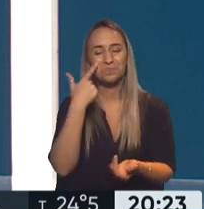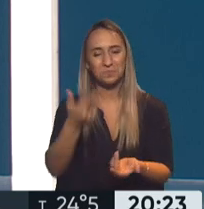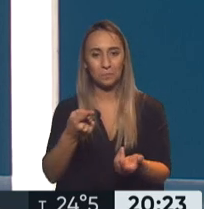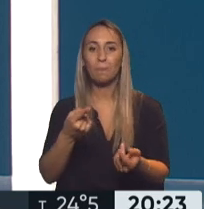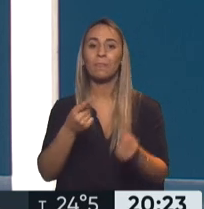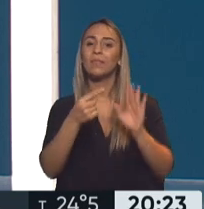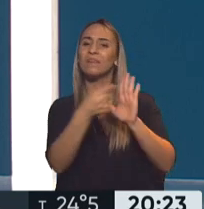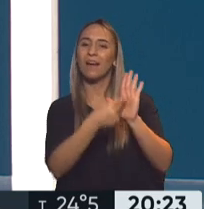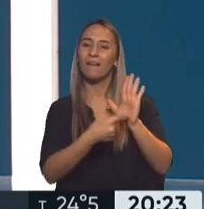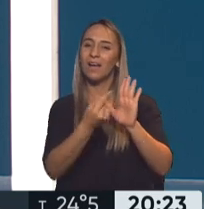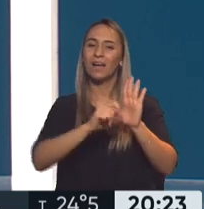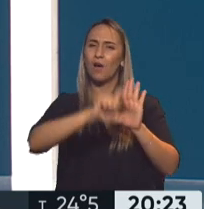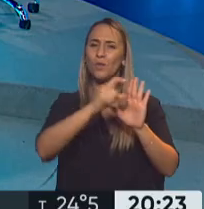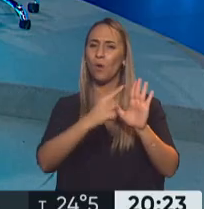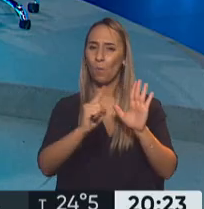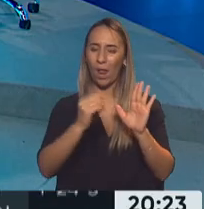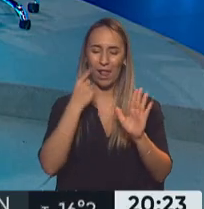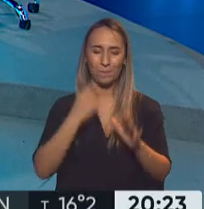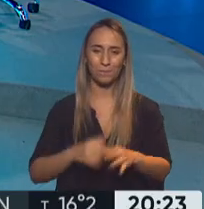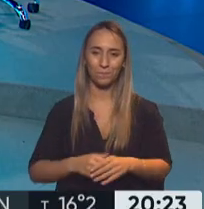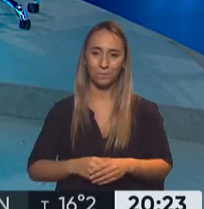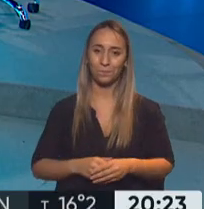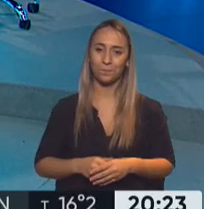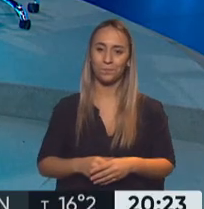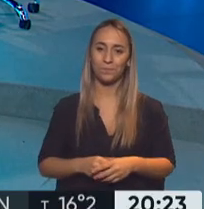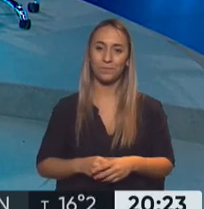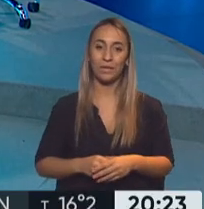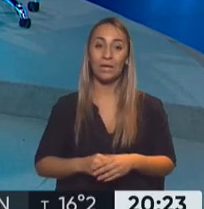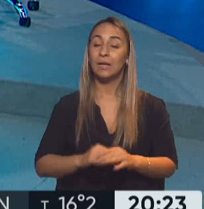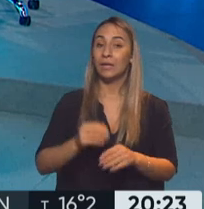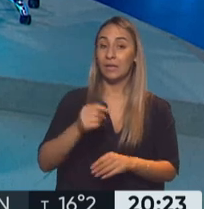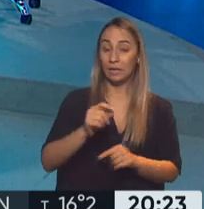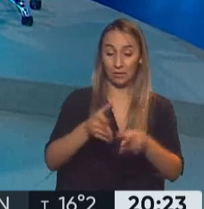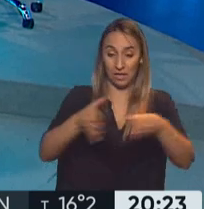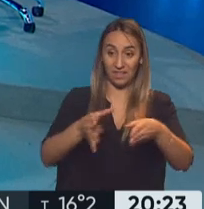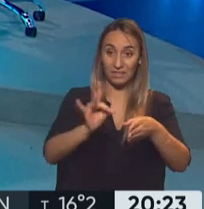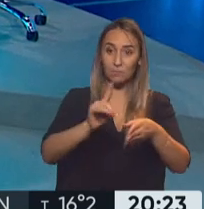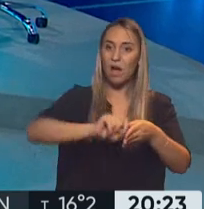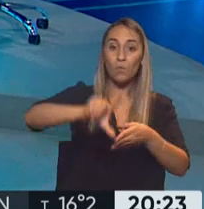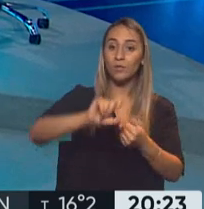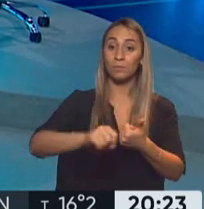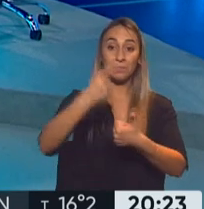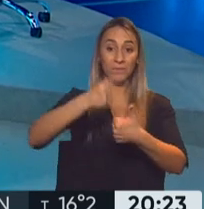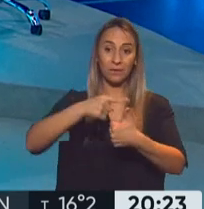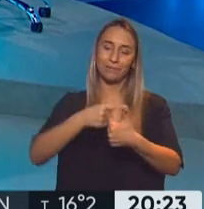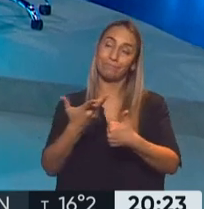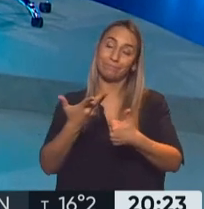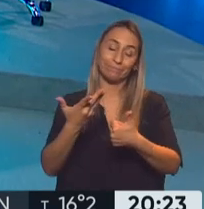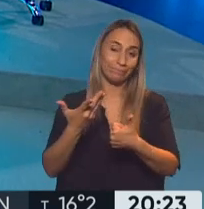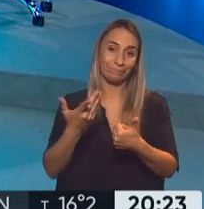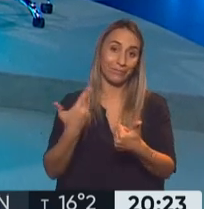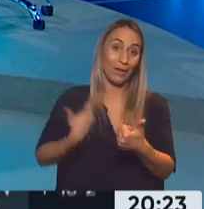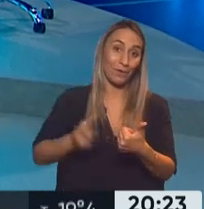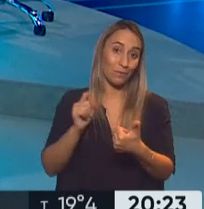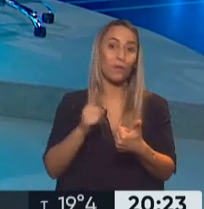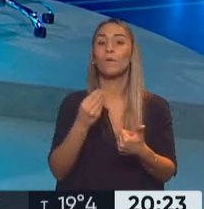ya mismo en pantalla feliz estos aumentos del mes de diciembre fíjate el primero bueno classic no